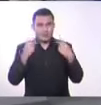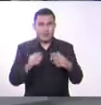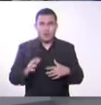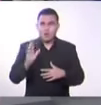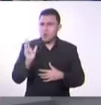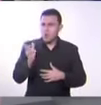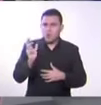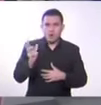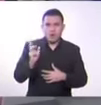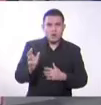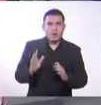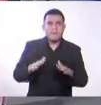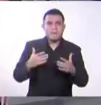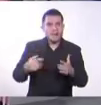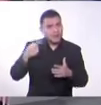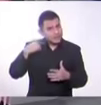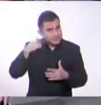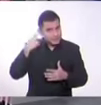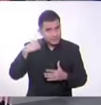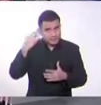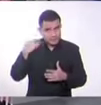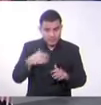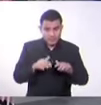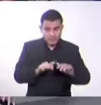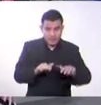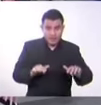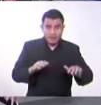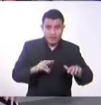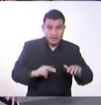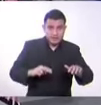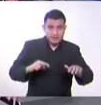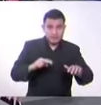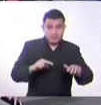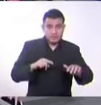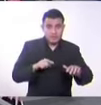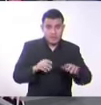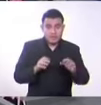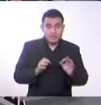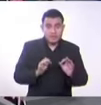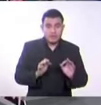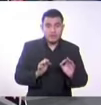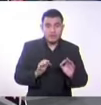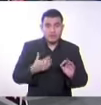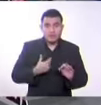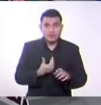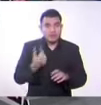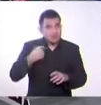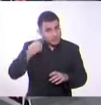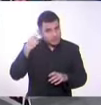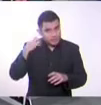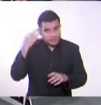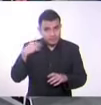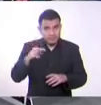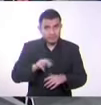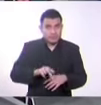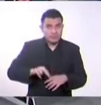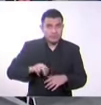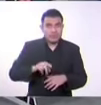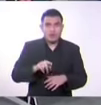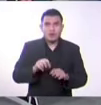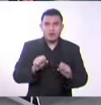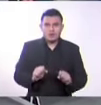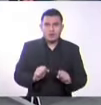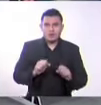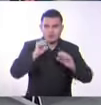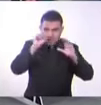colorido. Entonces, para los amiguitos y las amiguitas, tiene que ser de esa manera. O sea, ¿Y nuestros amiguitos y amiguitas pueden ellos subir videos?